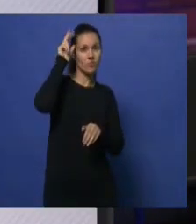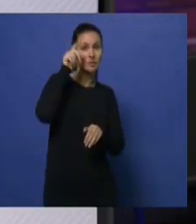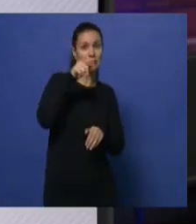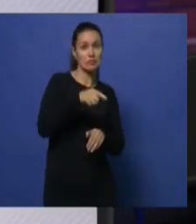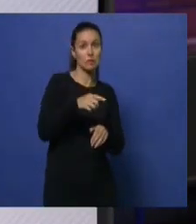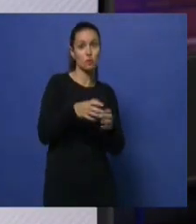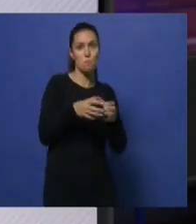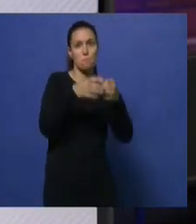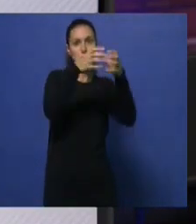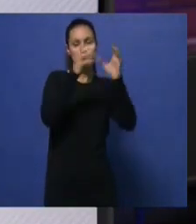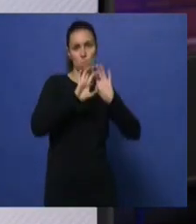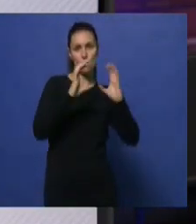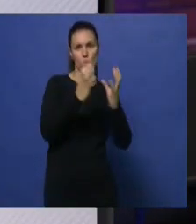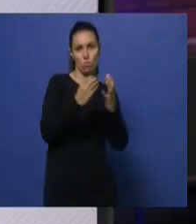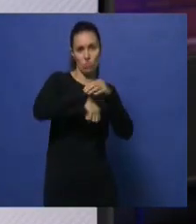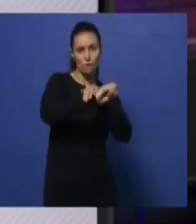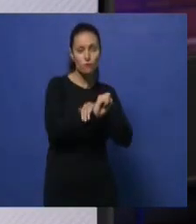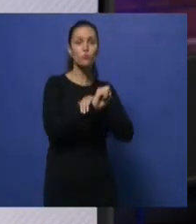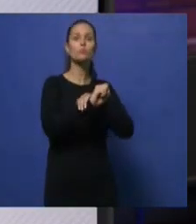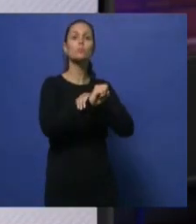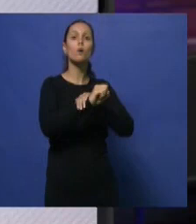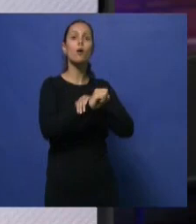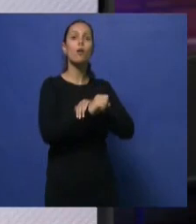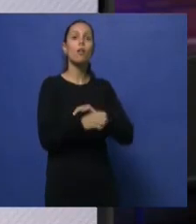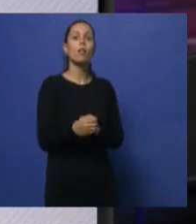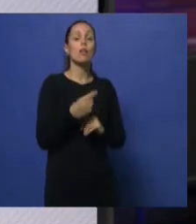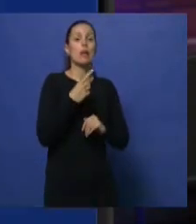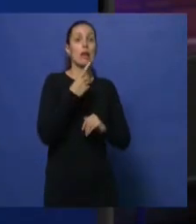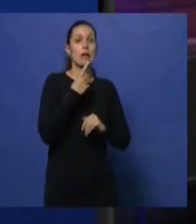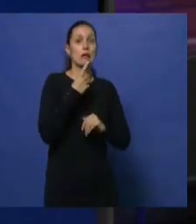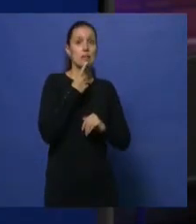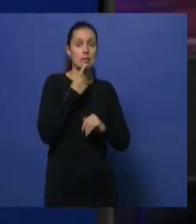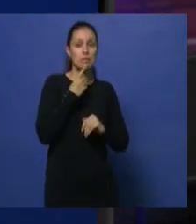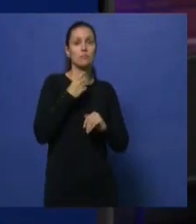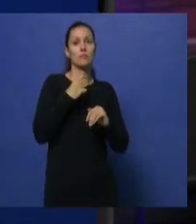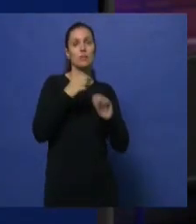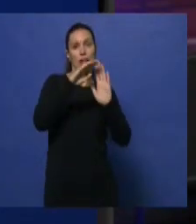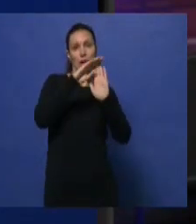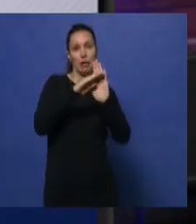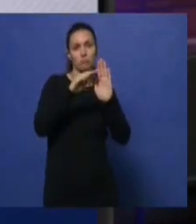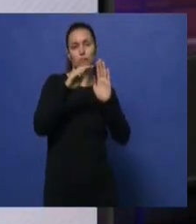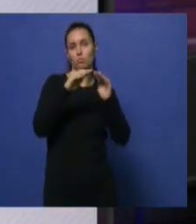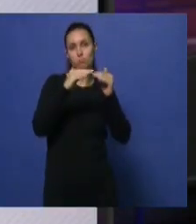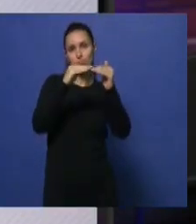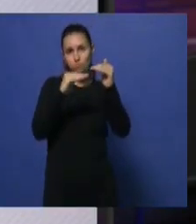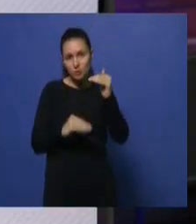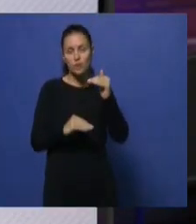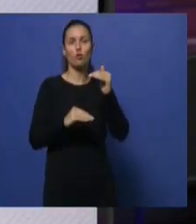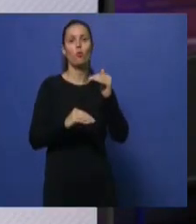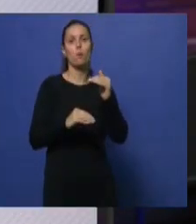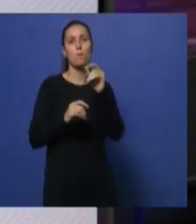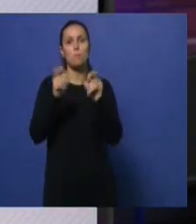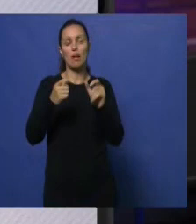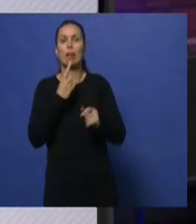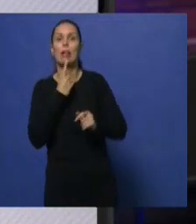river tuvo el descenso ahí sus propios hinchas de prenden fuego el estadio bueno hubo algunas